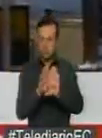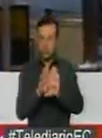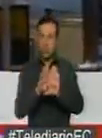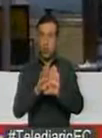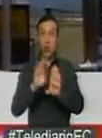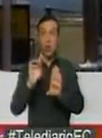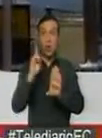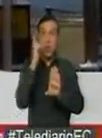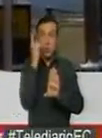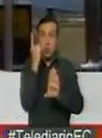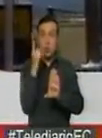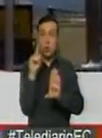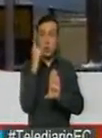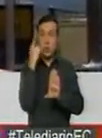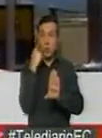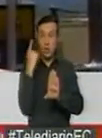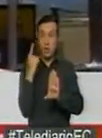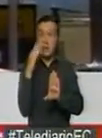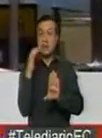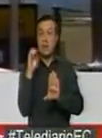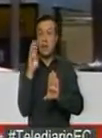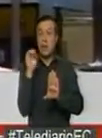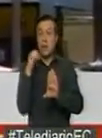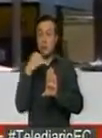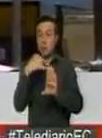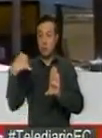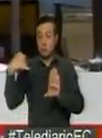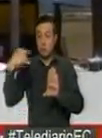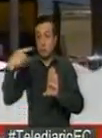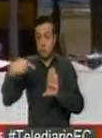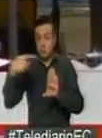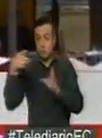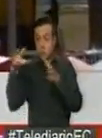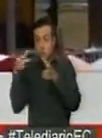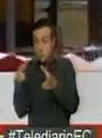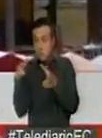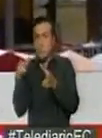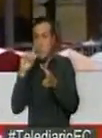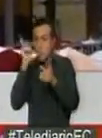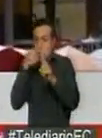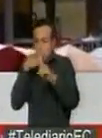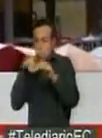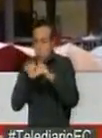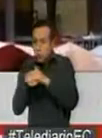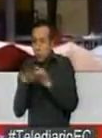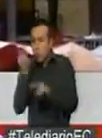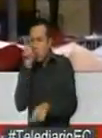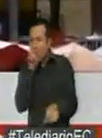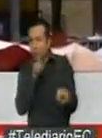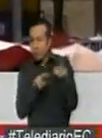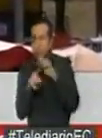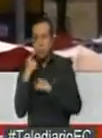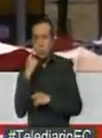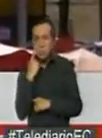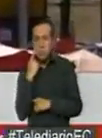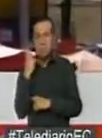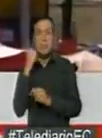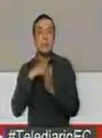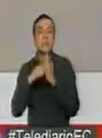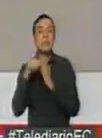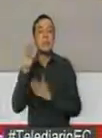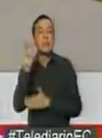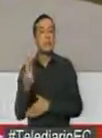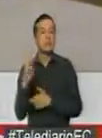únicamente habilitando el CEBAP, que es el paso autorizado donde se realizará los respectivos controles pertinentes a través del Ministerio de